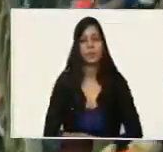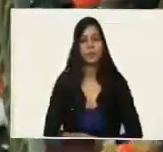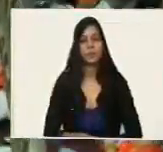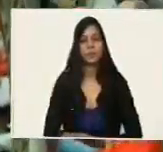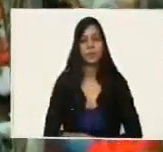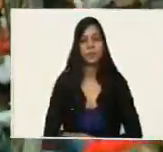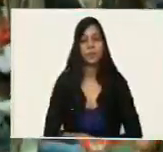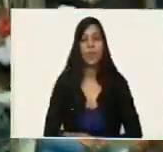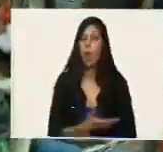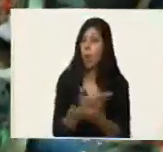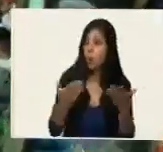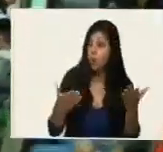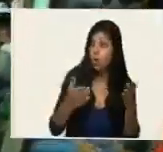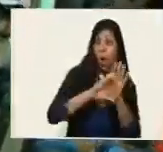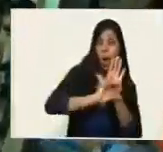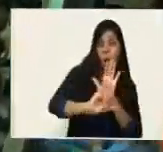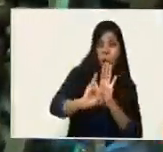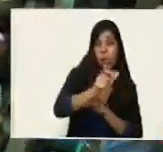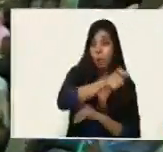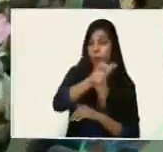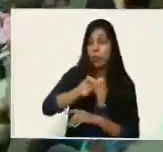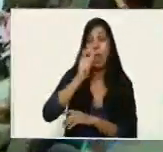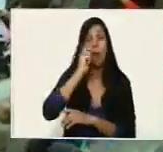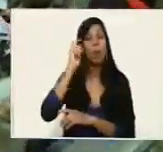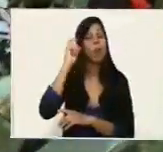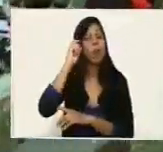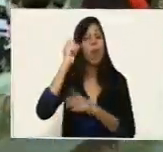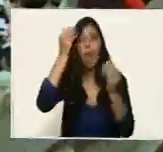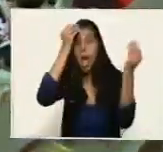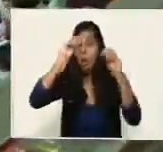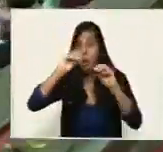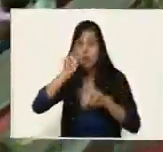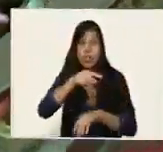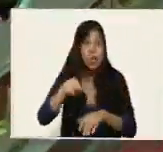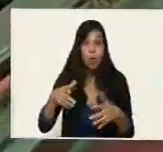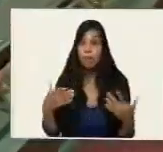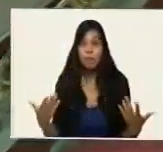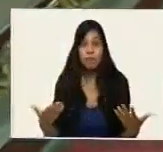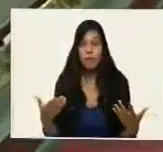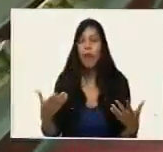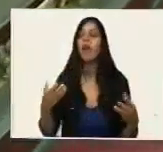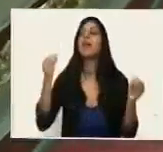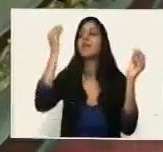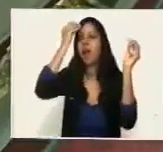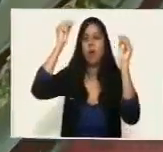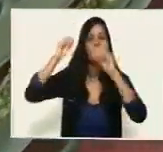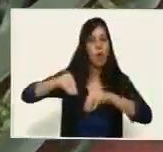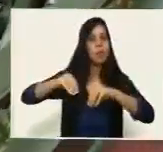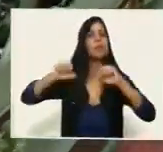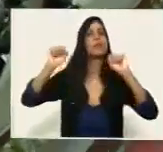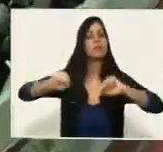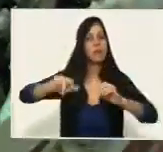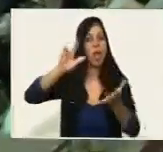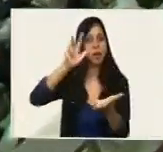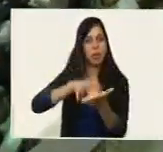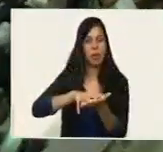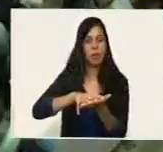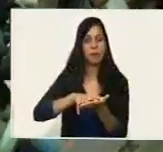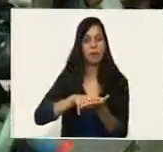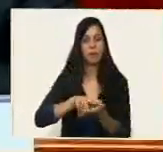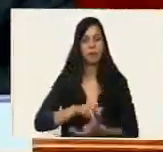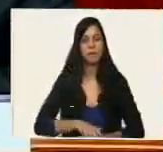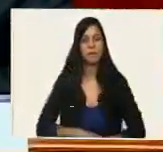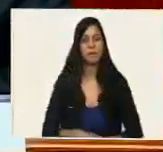Las constituyentes y constituyentes que estén de acuerdo con esta propuesta, aprobado, aprobado.